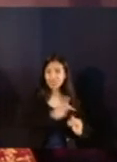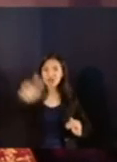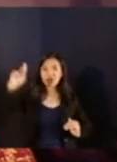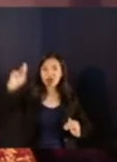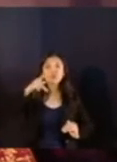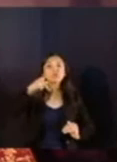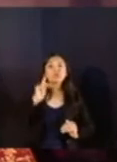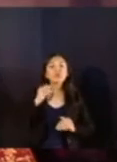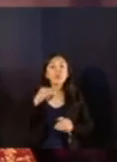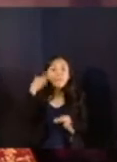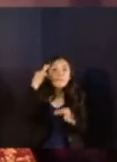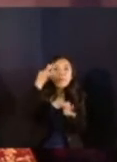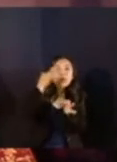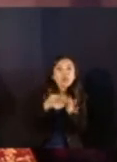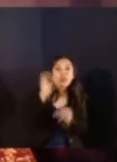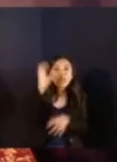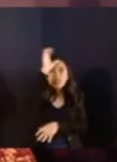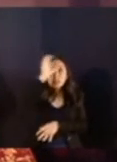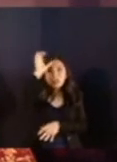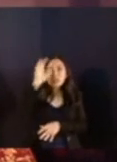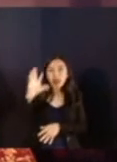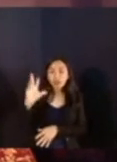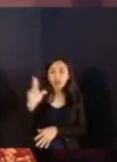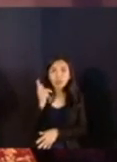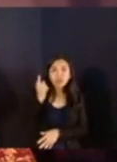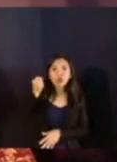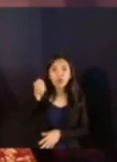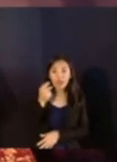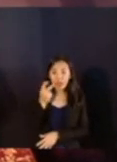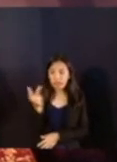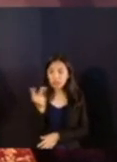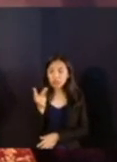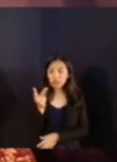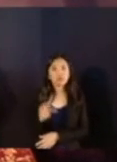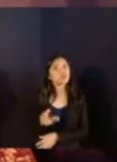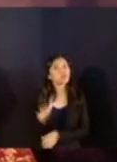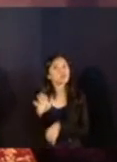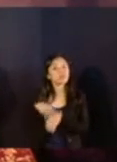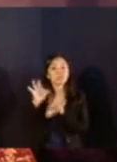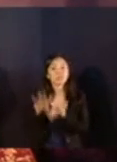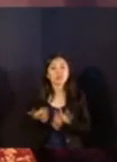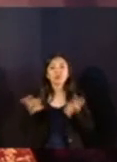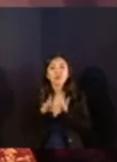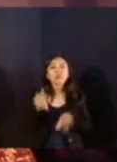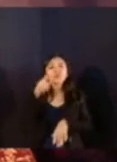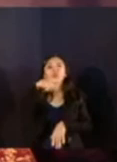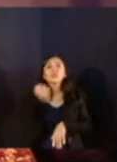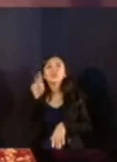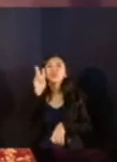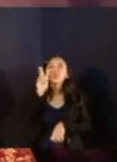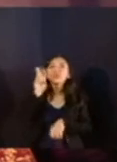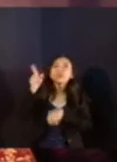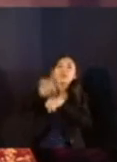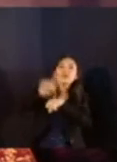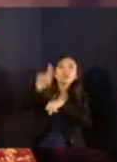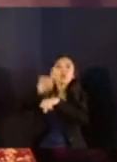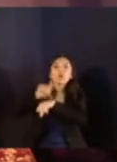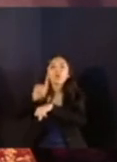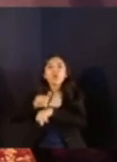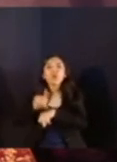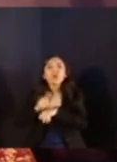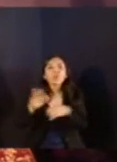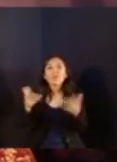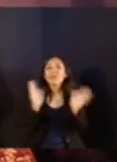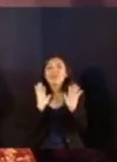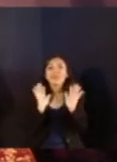ciencia y la tecnología. Todos sabemos, todos vemos a diario que estamos ya en medio de una